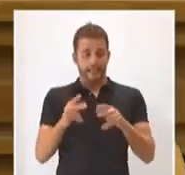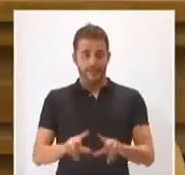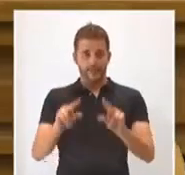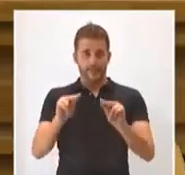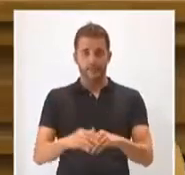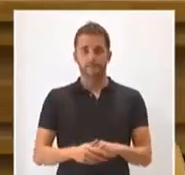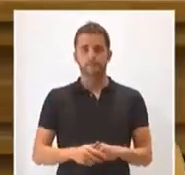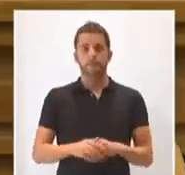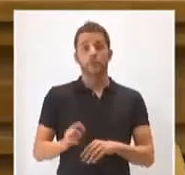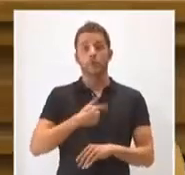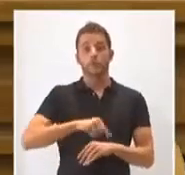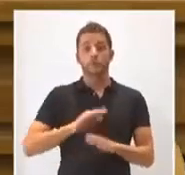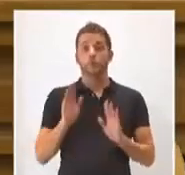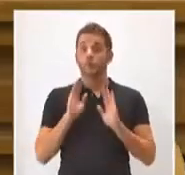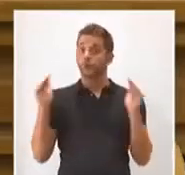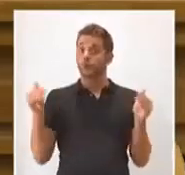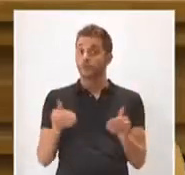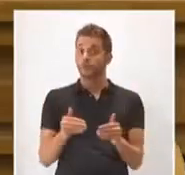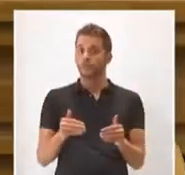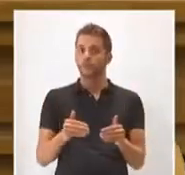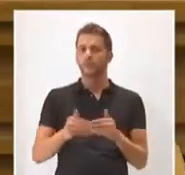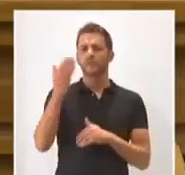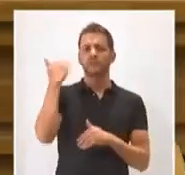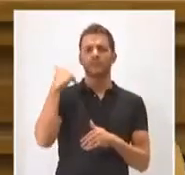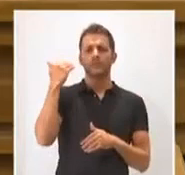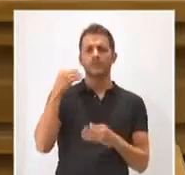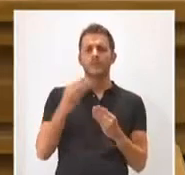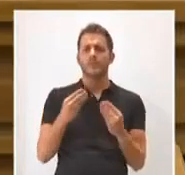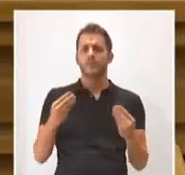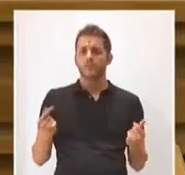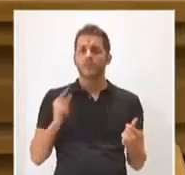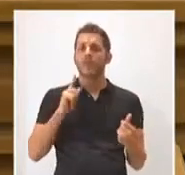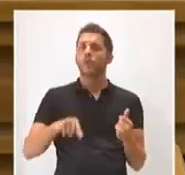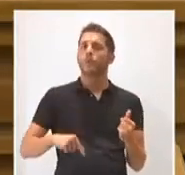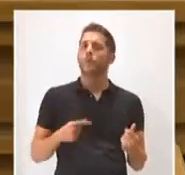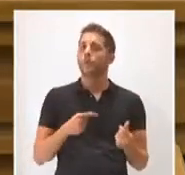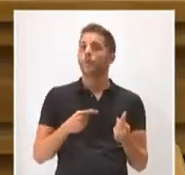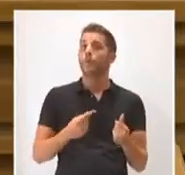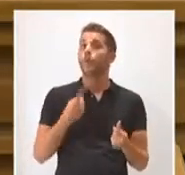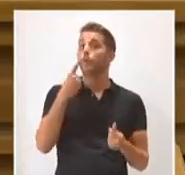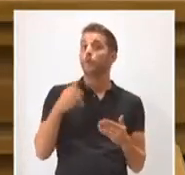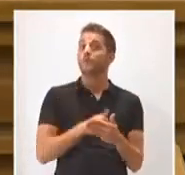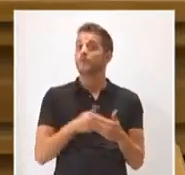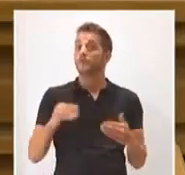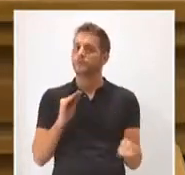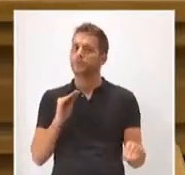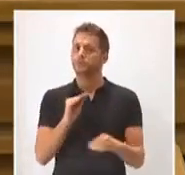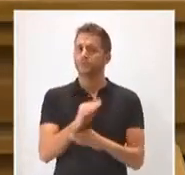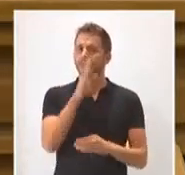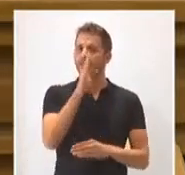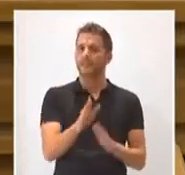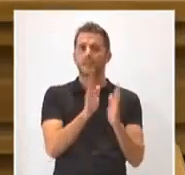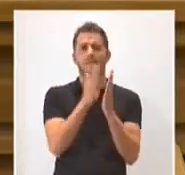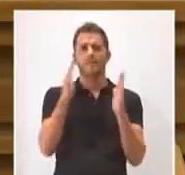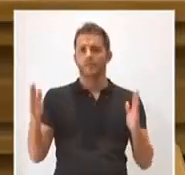aportar que hubo hace mucho tiempo pero luego se quitó un millón en ayudas directas a las bibliotecas de la